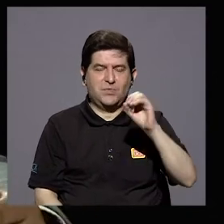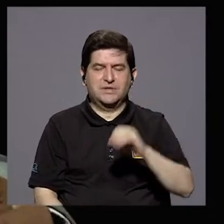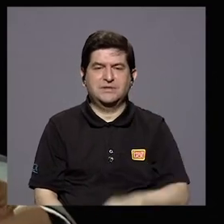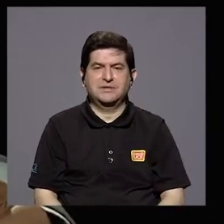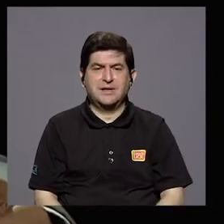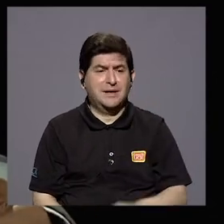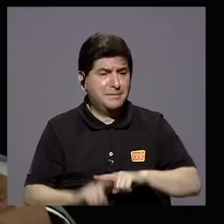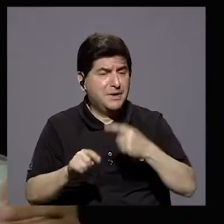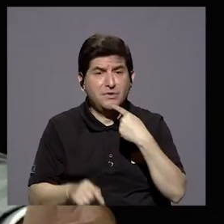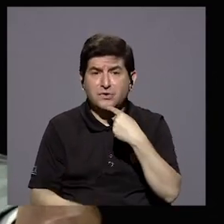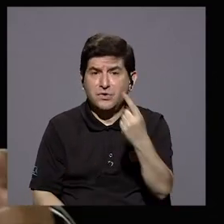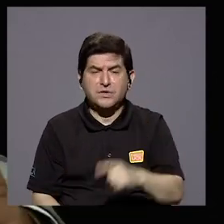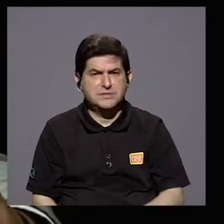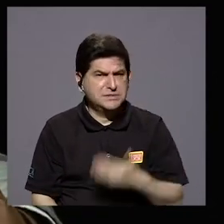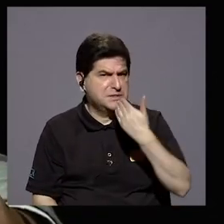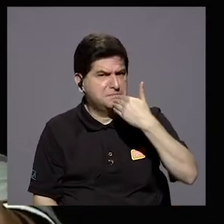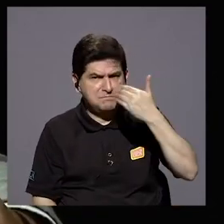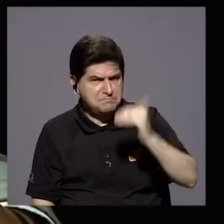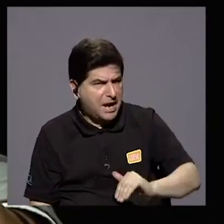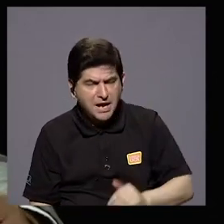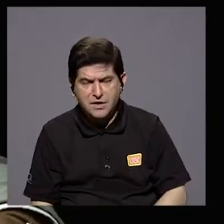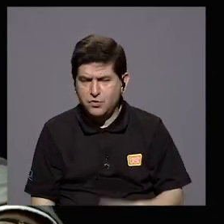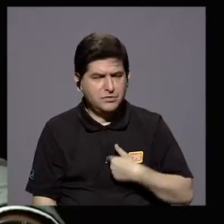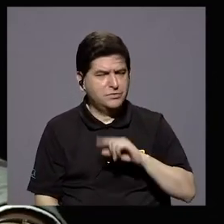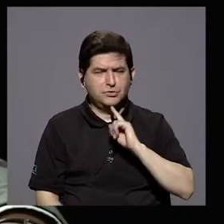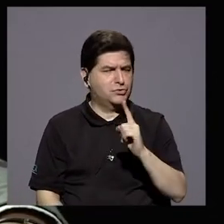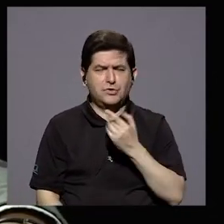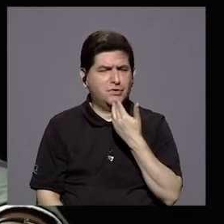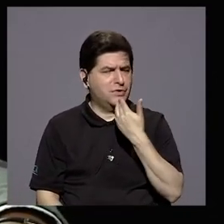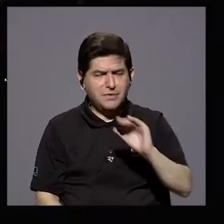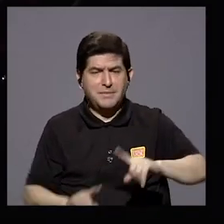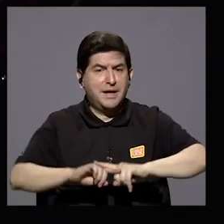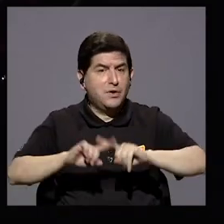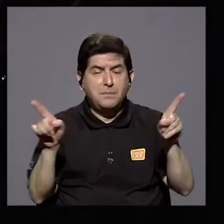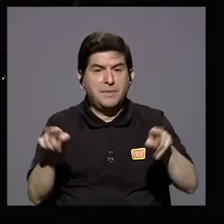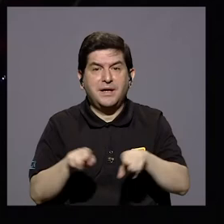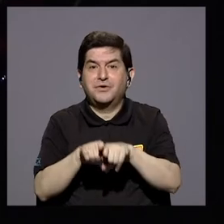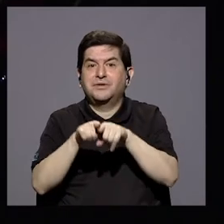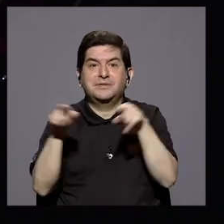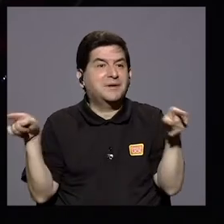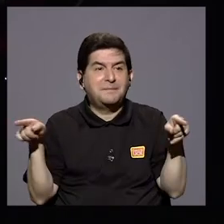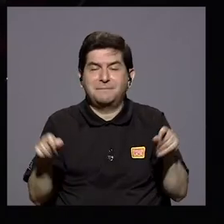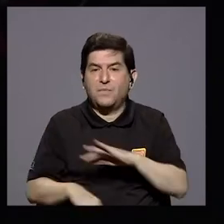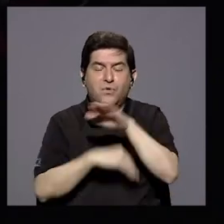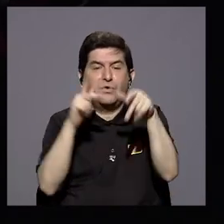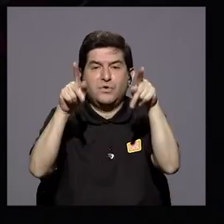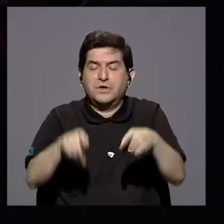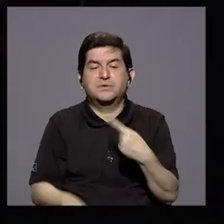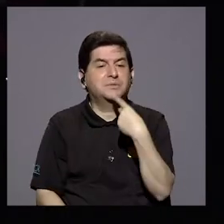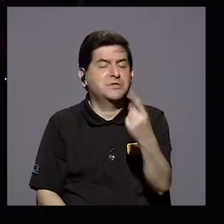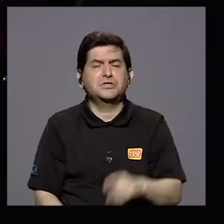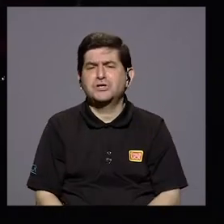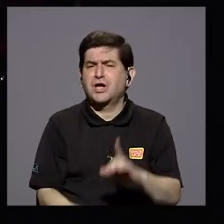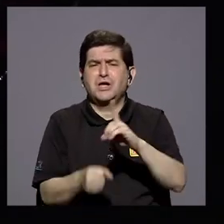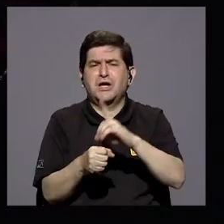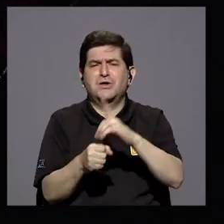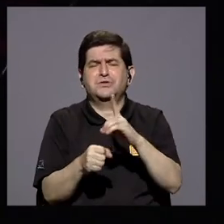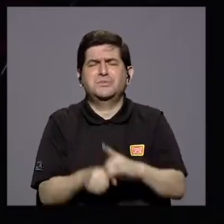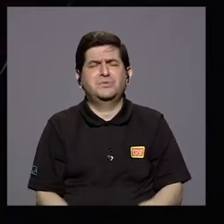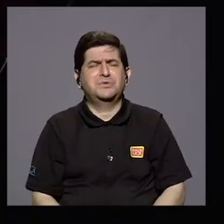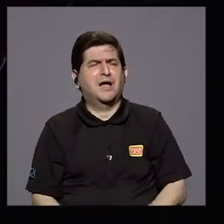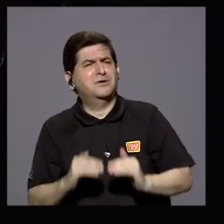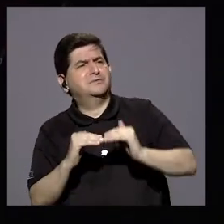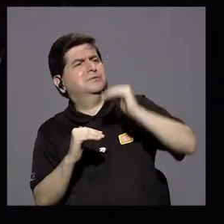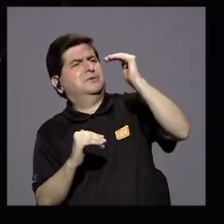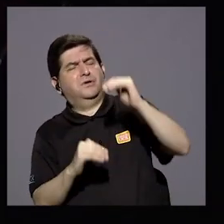podamos decir que es un salario malo o que... No, yo no estoy diciendo que sea malo, pero tampoco es lo que todo el mundo dice, que los diputados arriba...